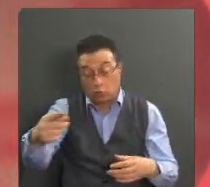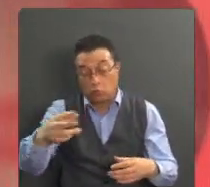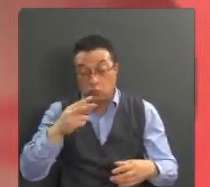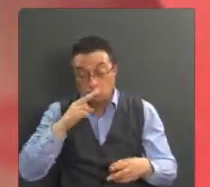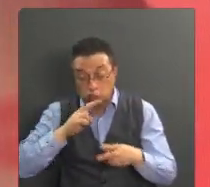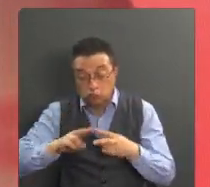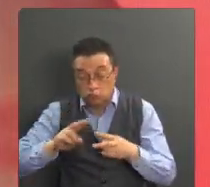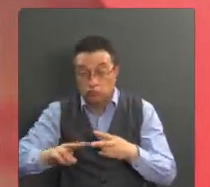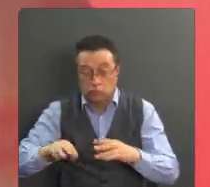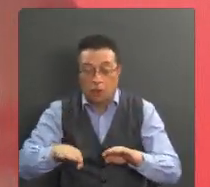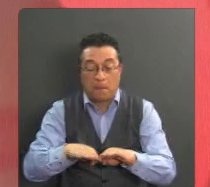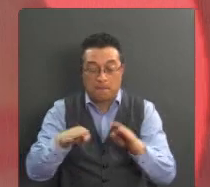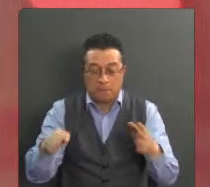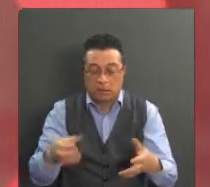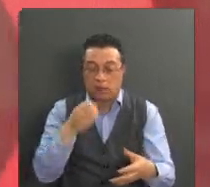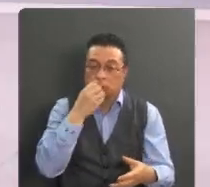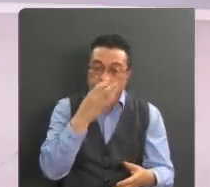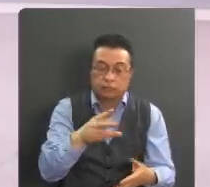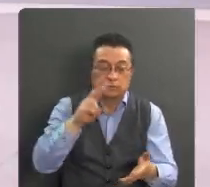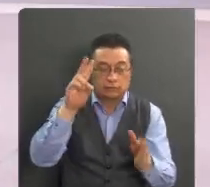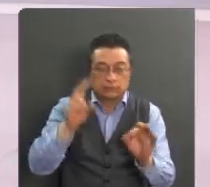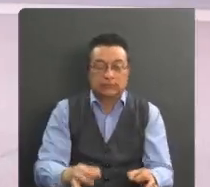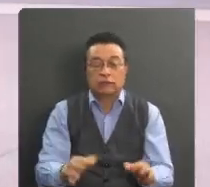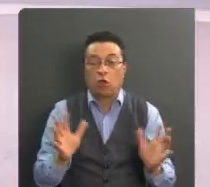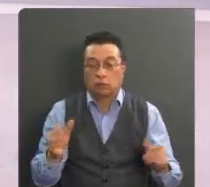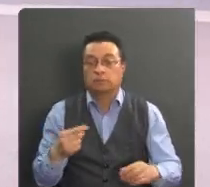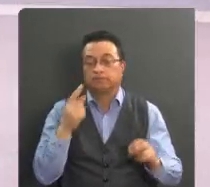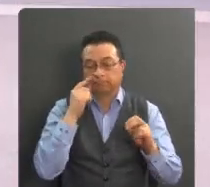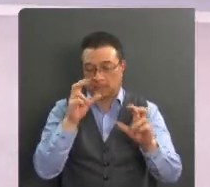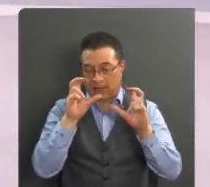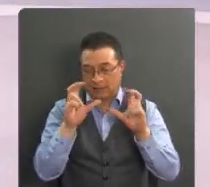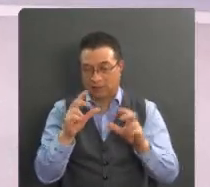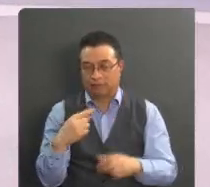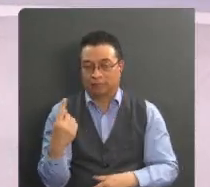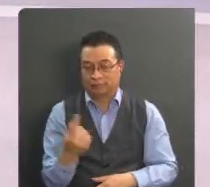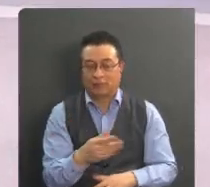debería pronunciarse sobre este tema. Estaremos atentos, Cristina González. Que estés muy bien, Ramón. Buenas noches.